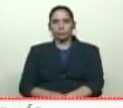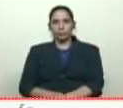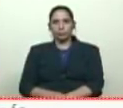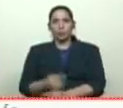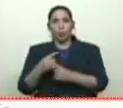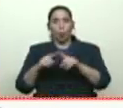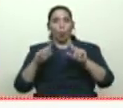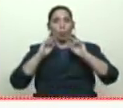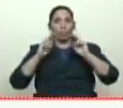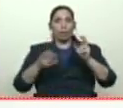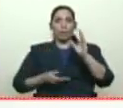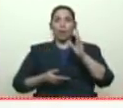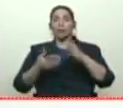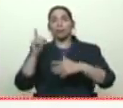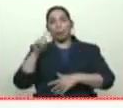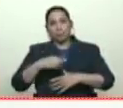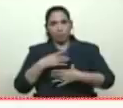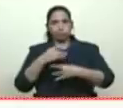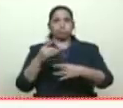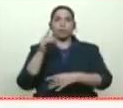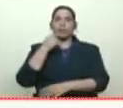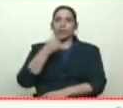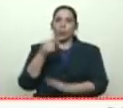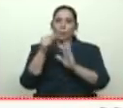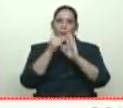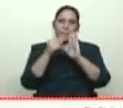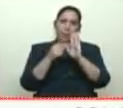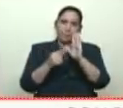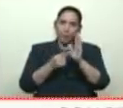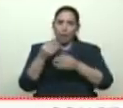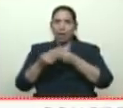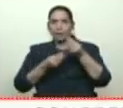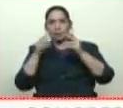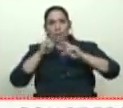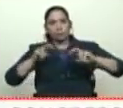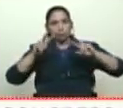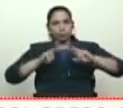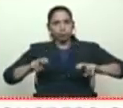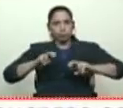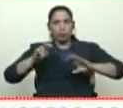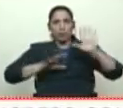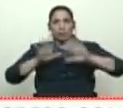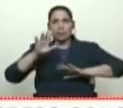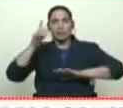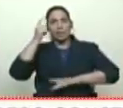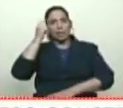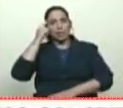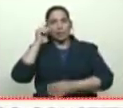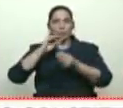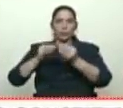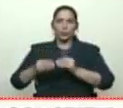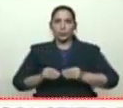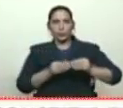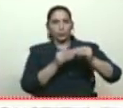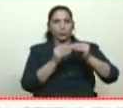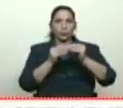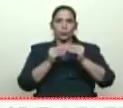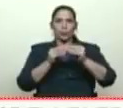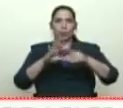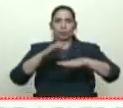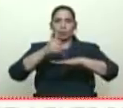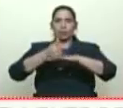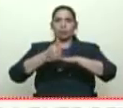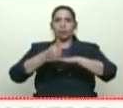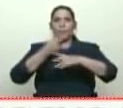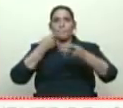temas de interés también ha puntualizado que se estará realizando en estos 15 días un ajuste a la dirección políticas